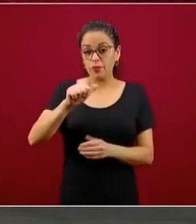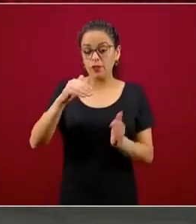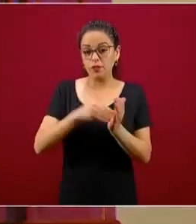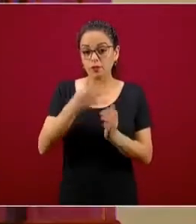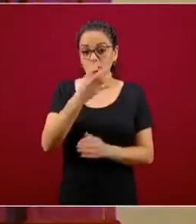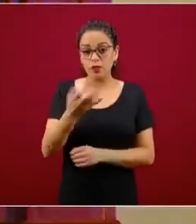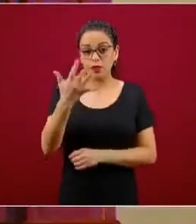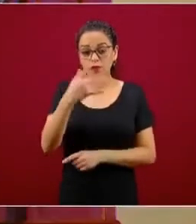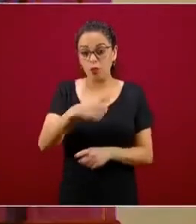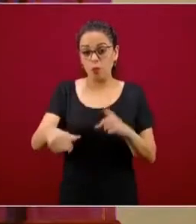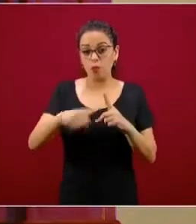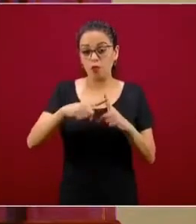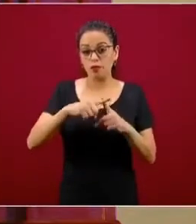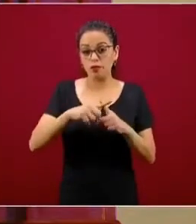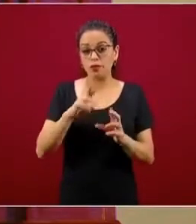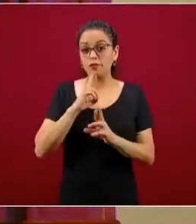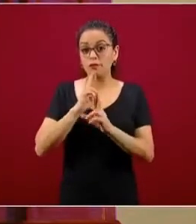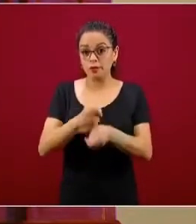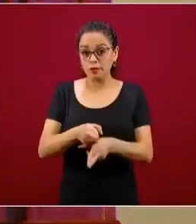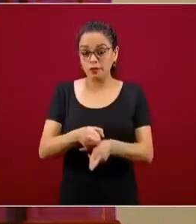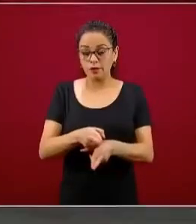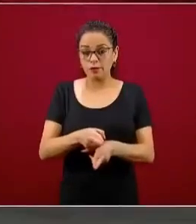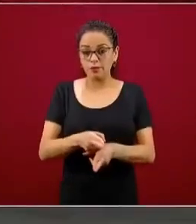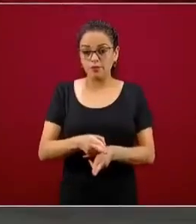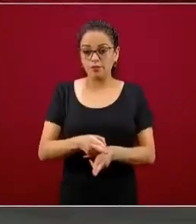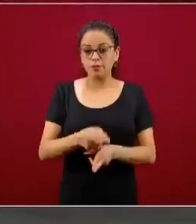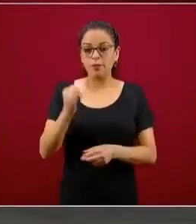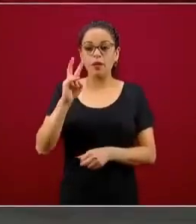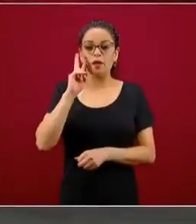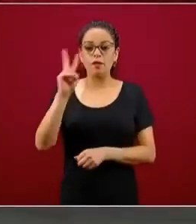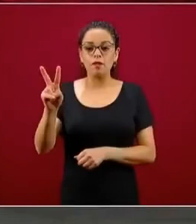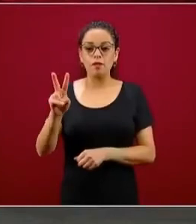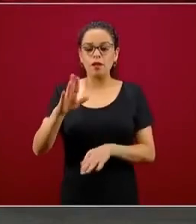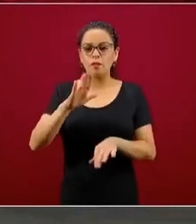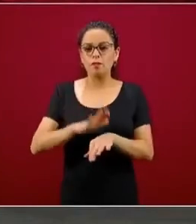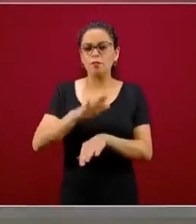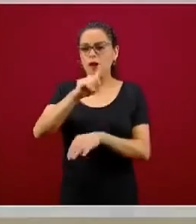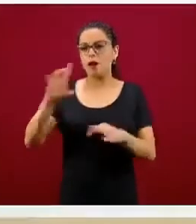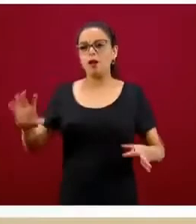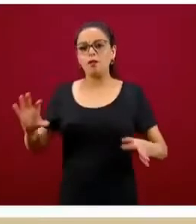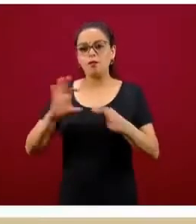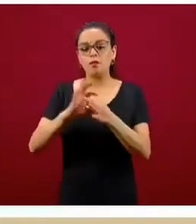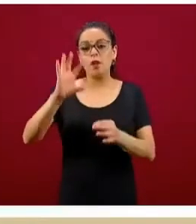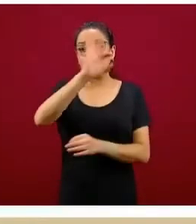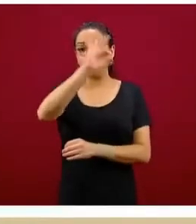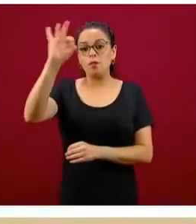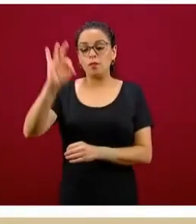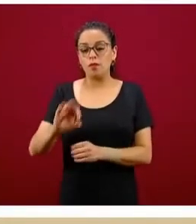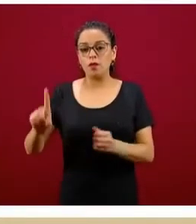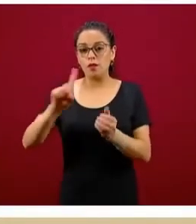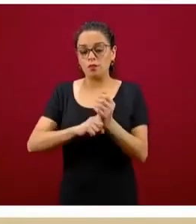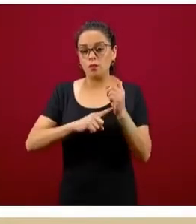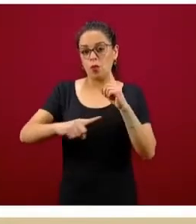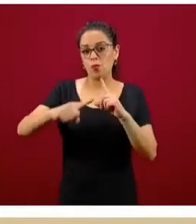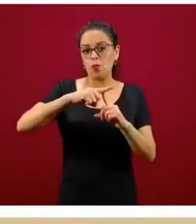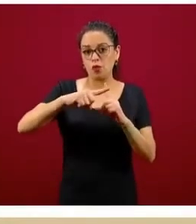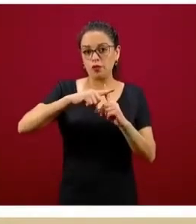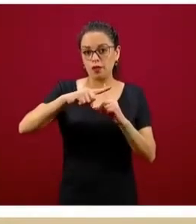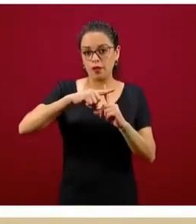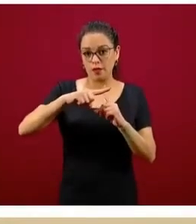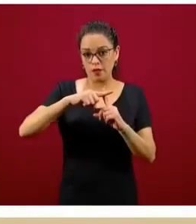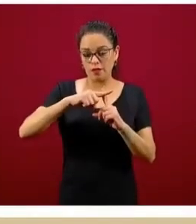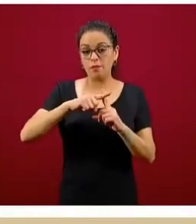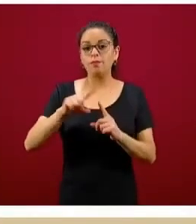16.450 resultados positivos, y de hecho podemos verlo un poco relacionado con el porcentaje de positividad. El porcentaje de positividad es